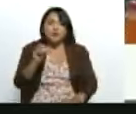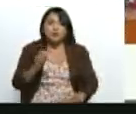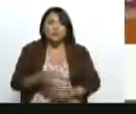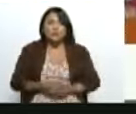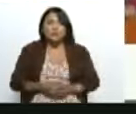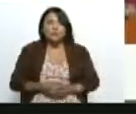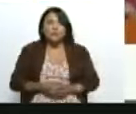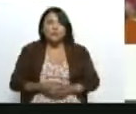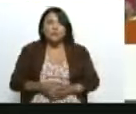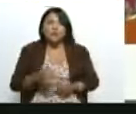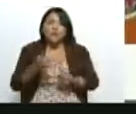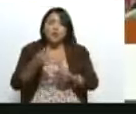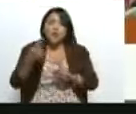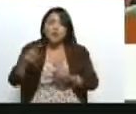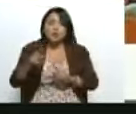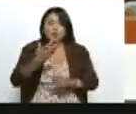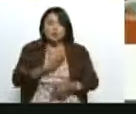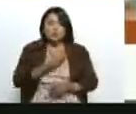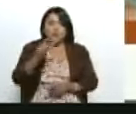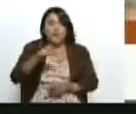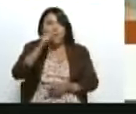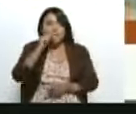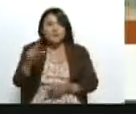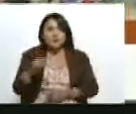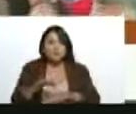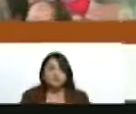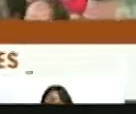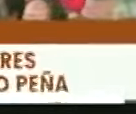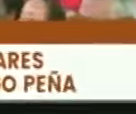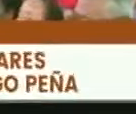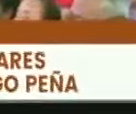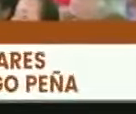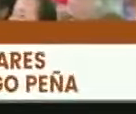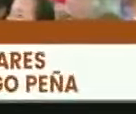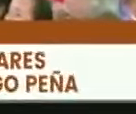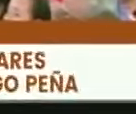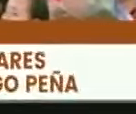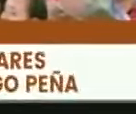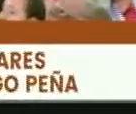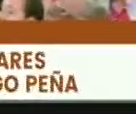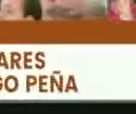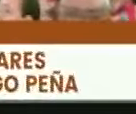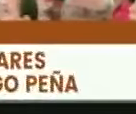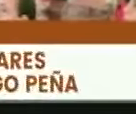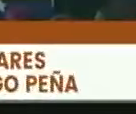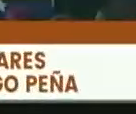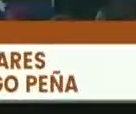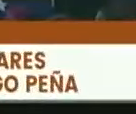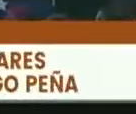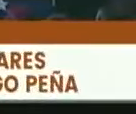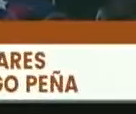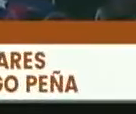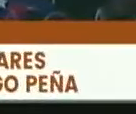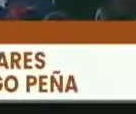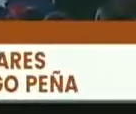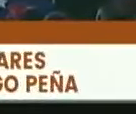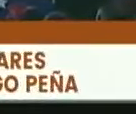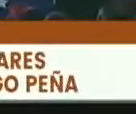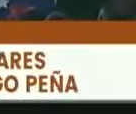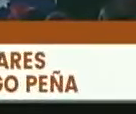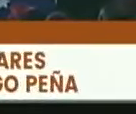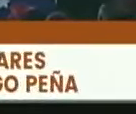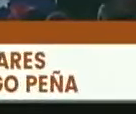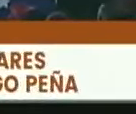y el camarada Iván Puliti del municipio Tobar. Pero además también